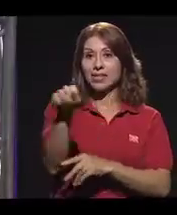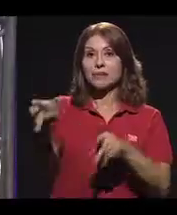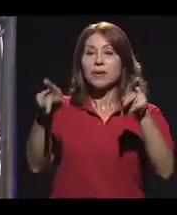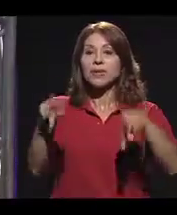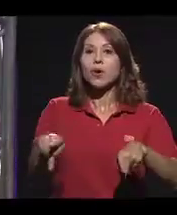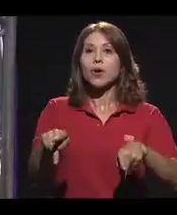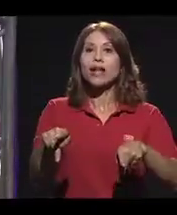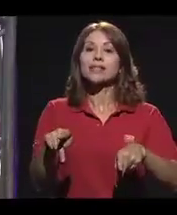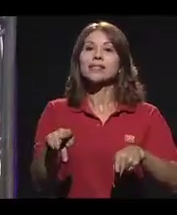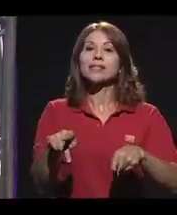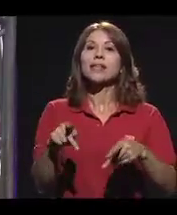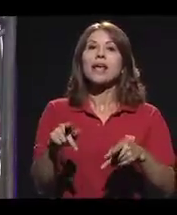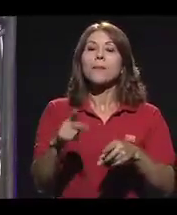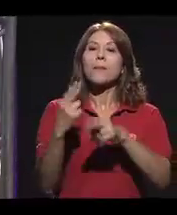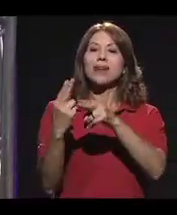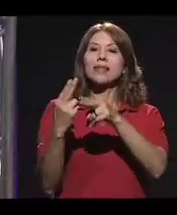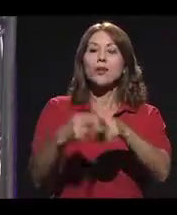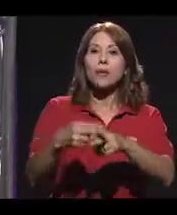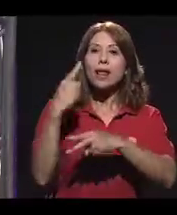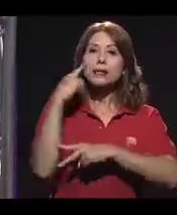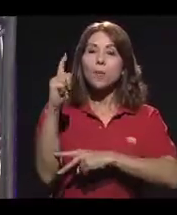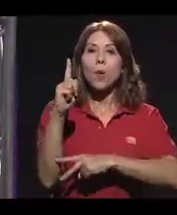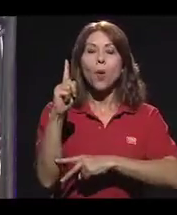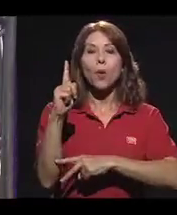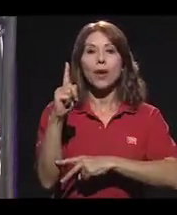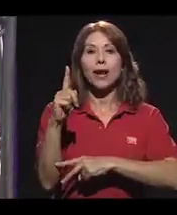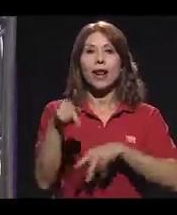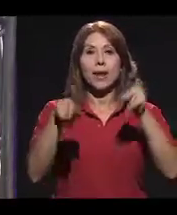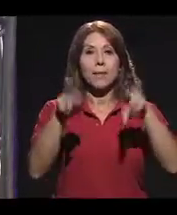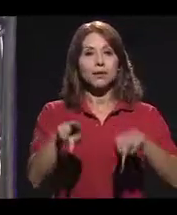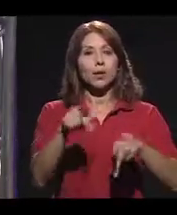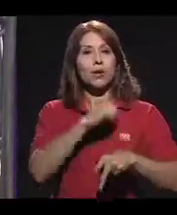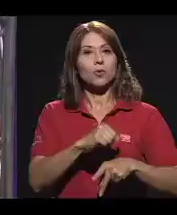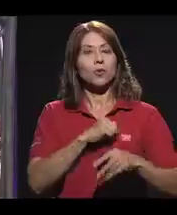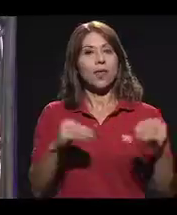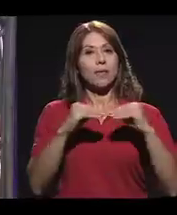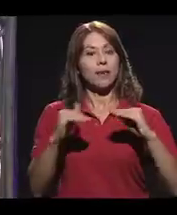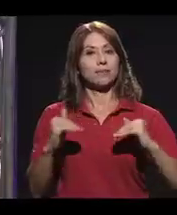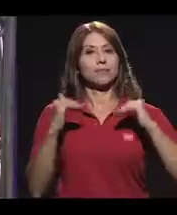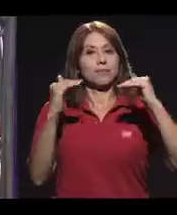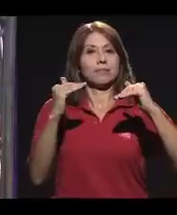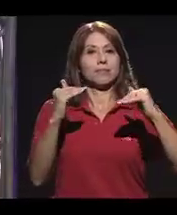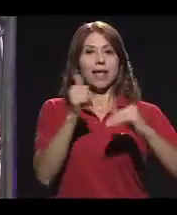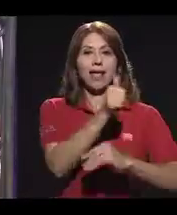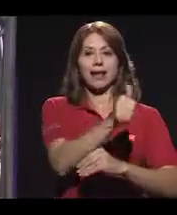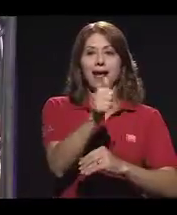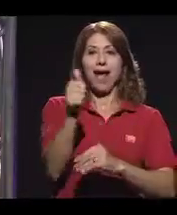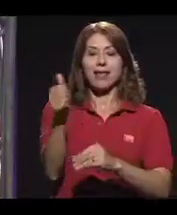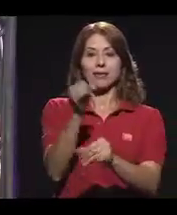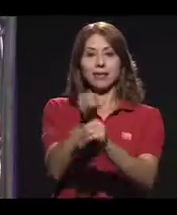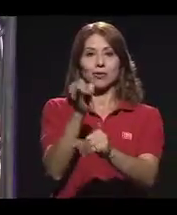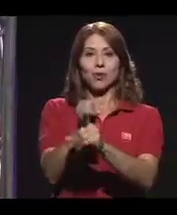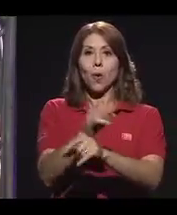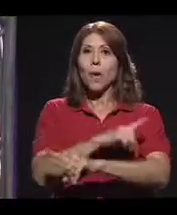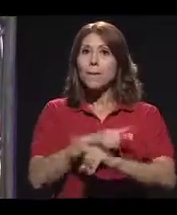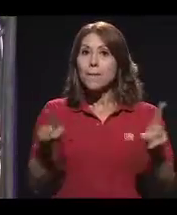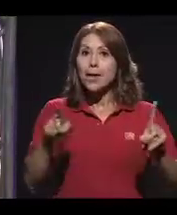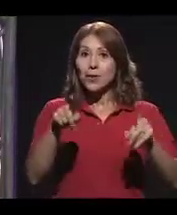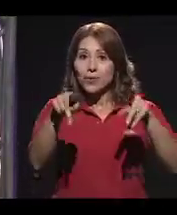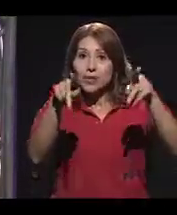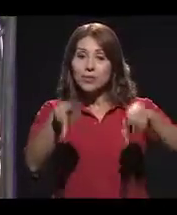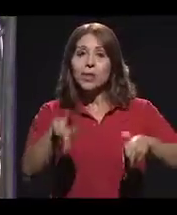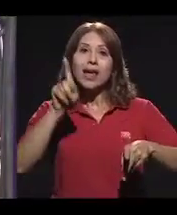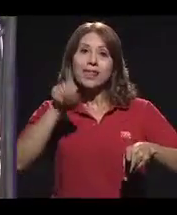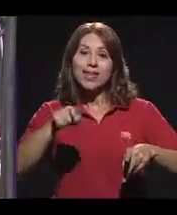van a ser designados por el más alto jerarca de esta institución, pero tiene que tener cierto rango, ¿verdad? Son, creo, tres